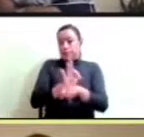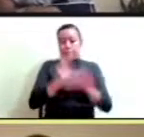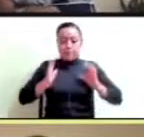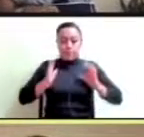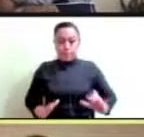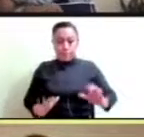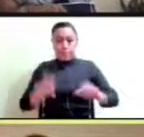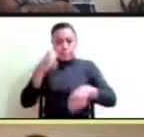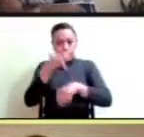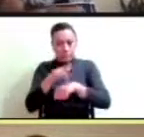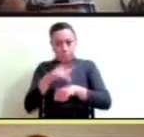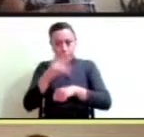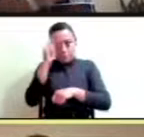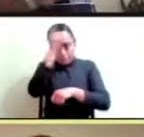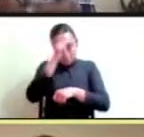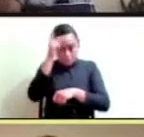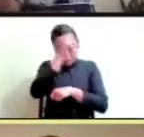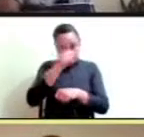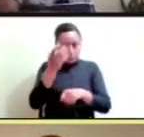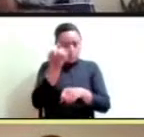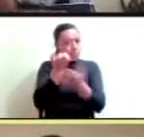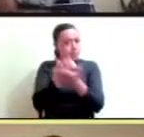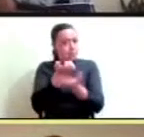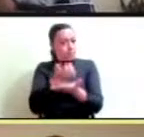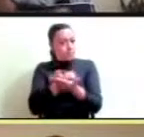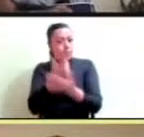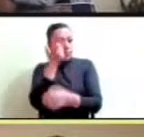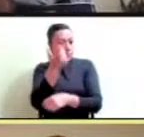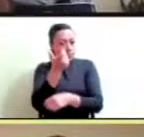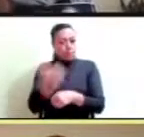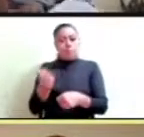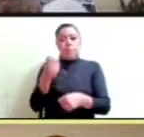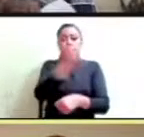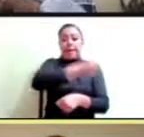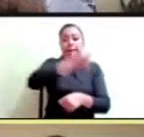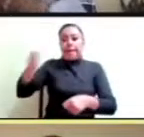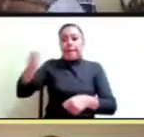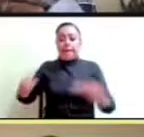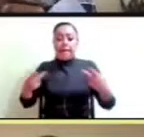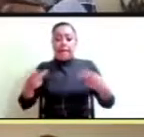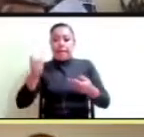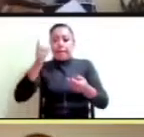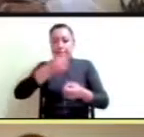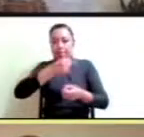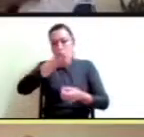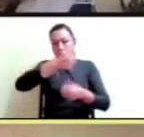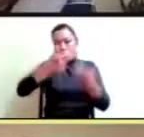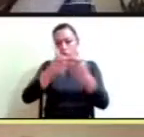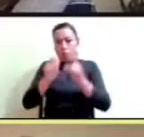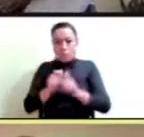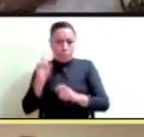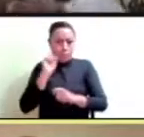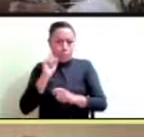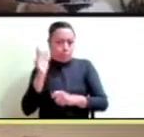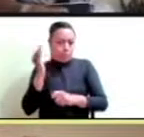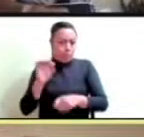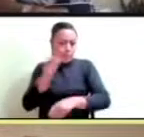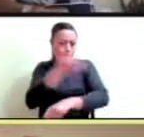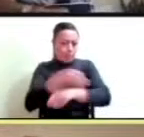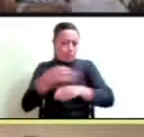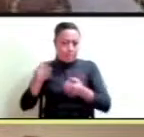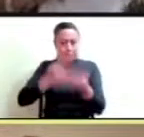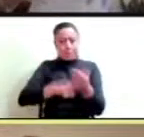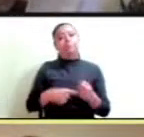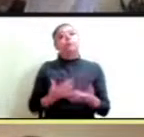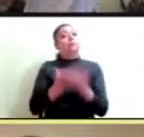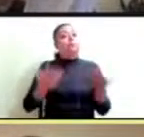económica y patrimonial de los miembros de la familia. En materia civil, la ley no contempla ningún tipo de indemnización o reparación del daño en beneficio de la